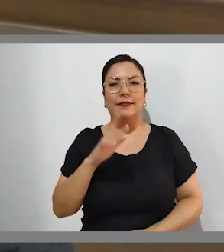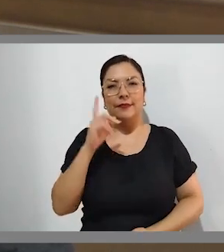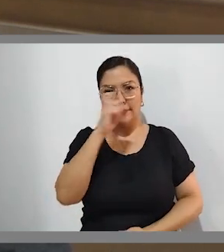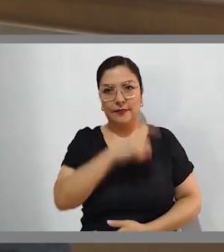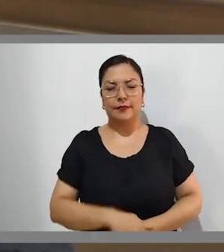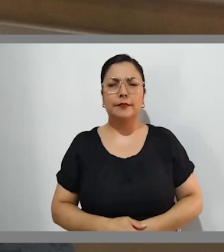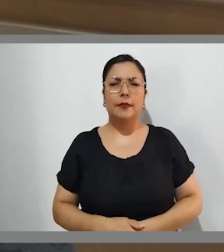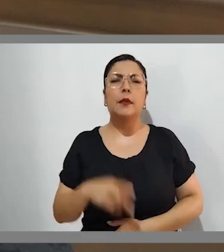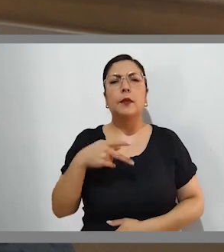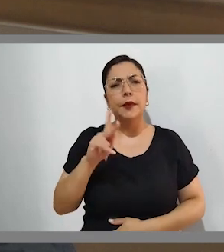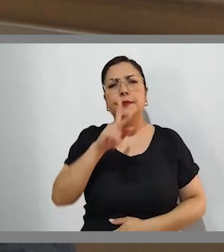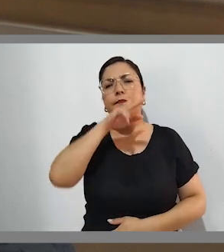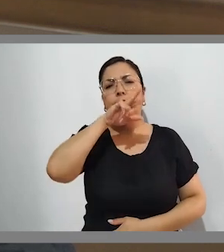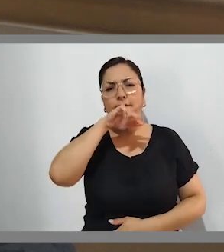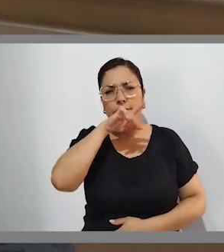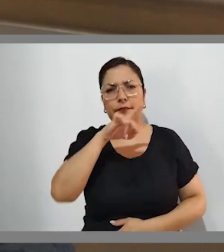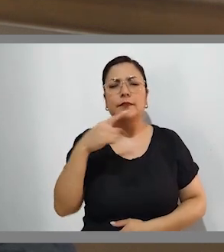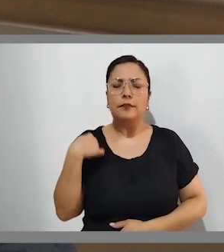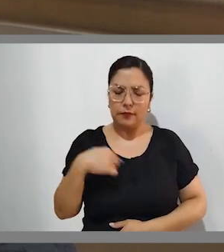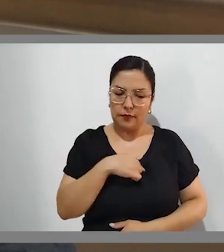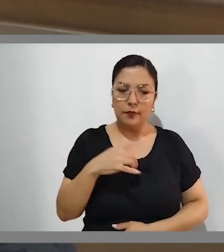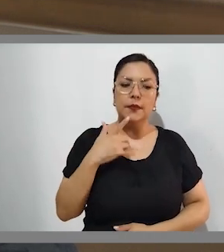el día de hoy se han solucionado de manera